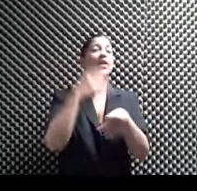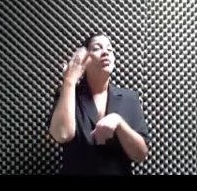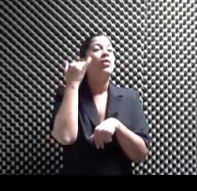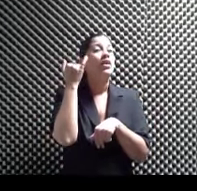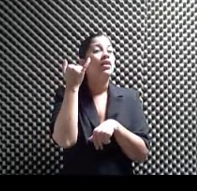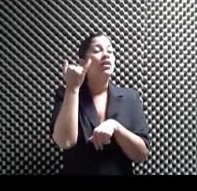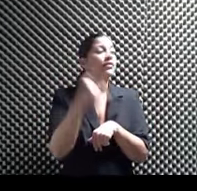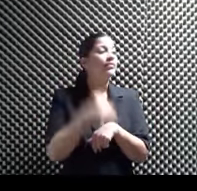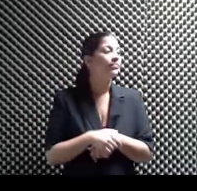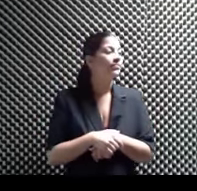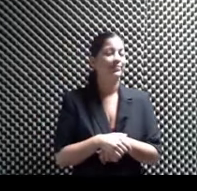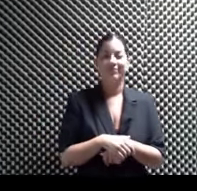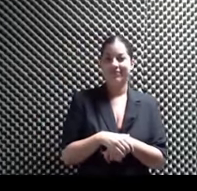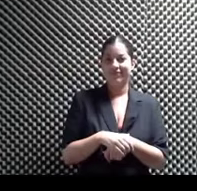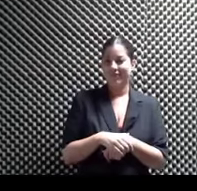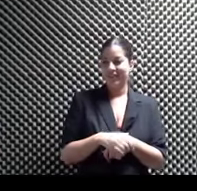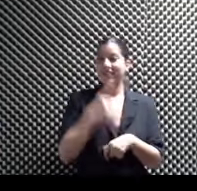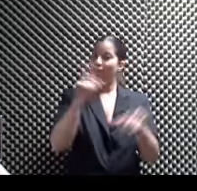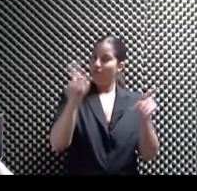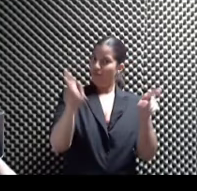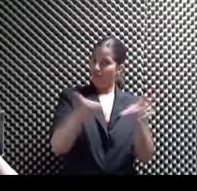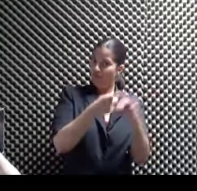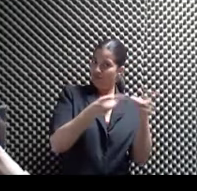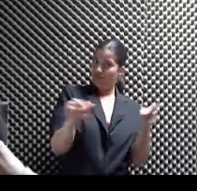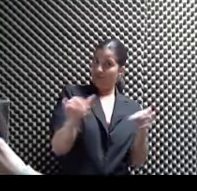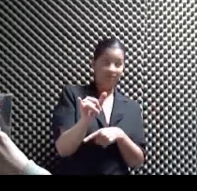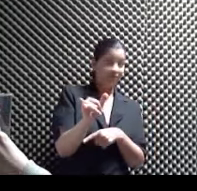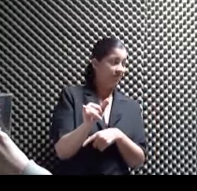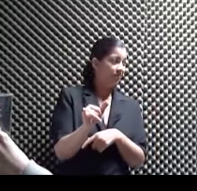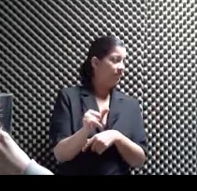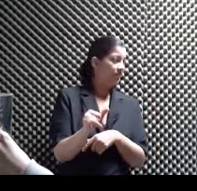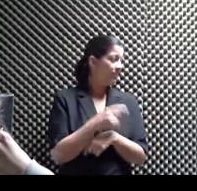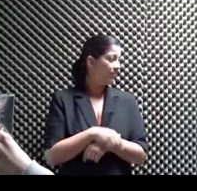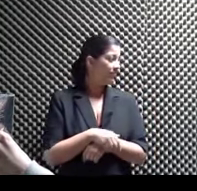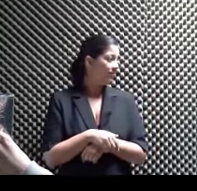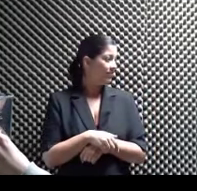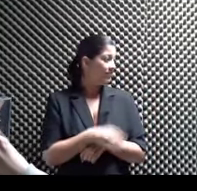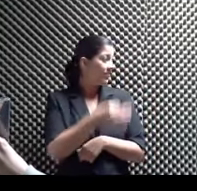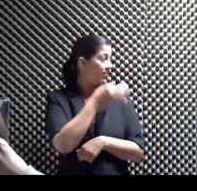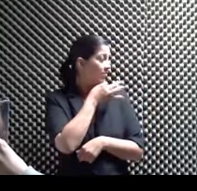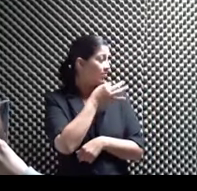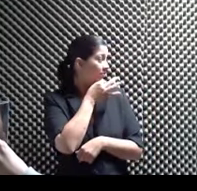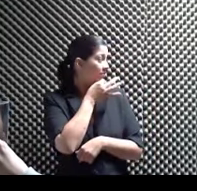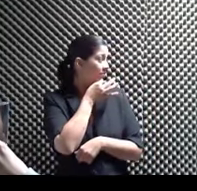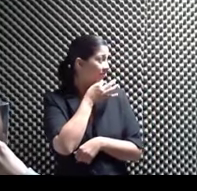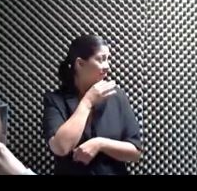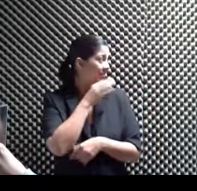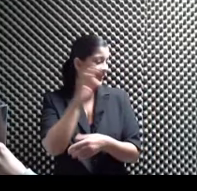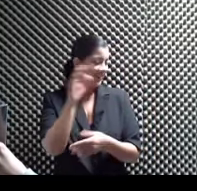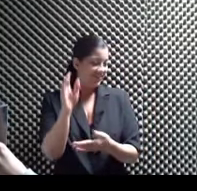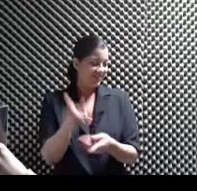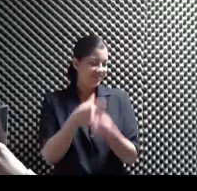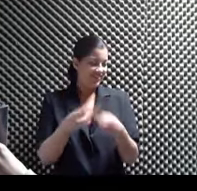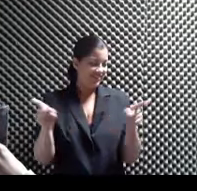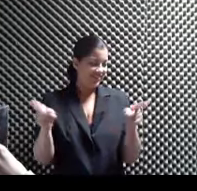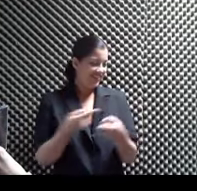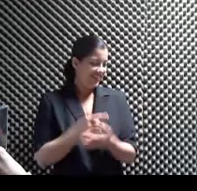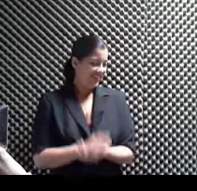Acuariana Que Cumple Y Entonces Otro Acuariano Que Cumple Dentro De Dos Días Cumple